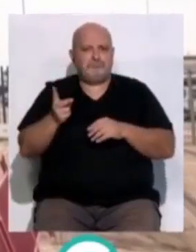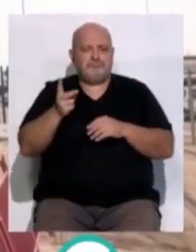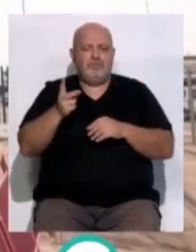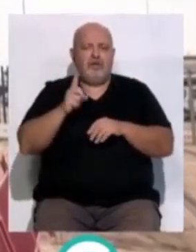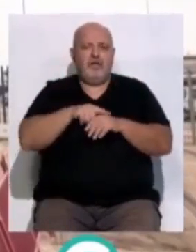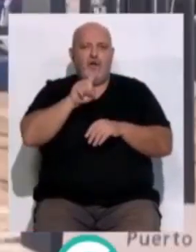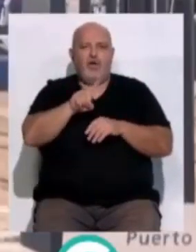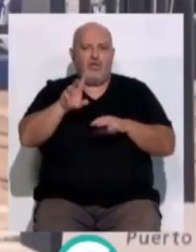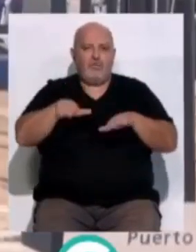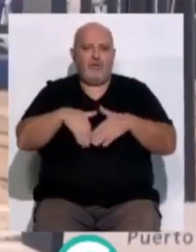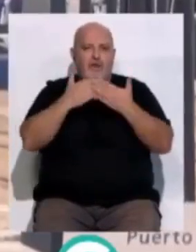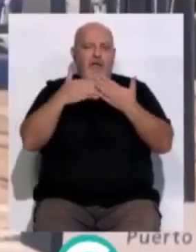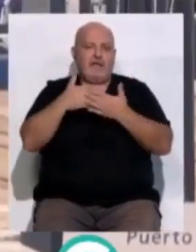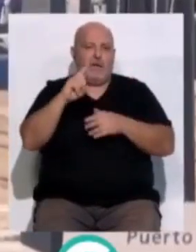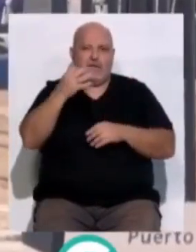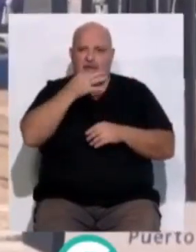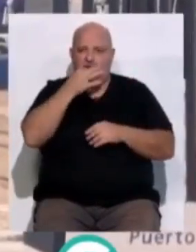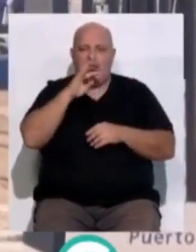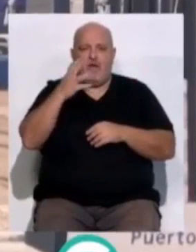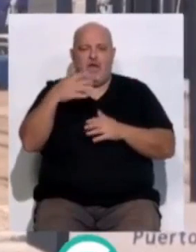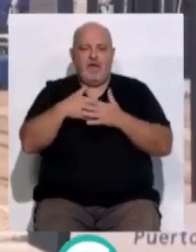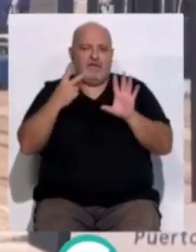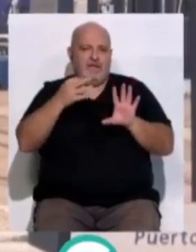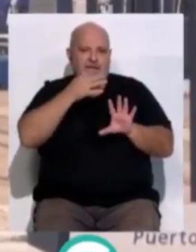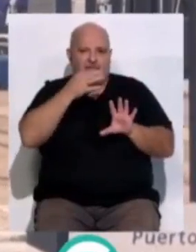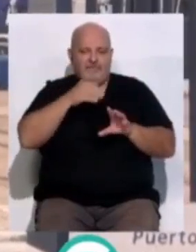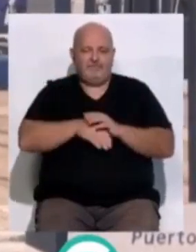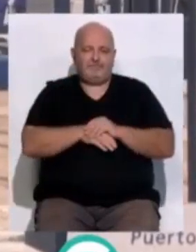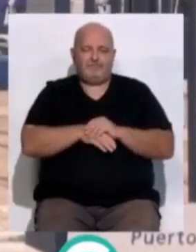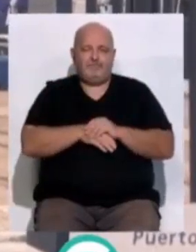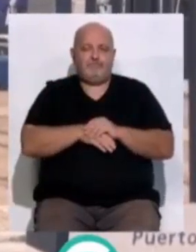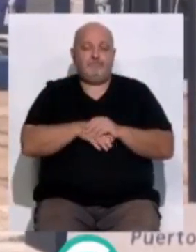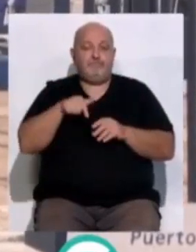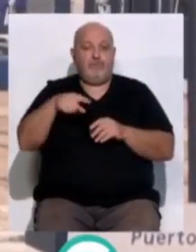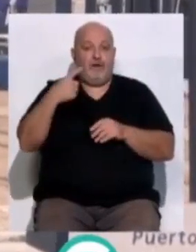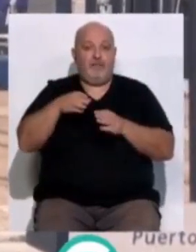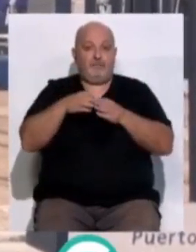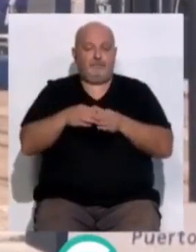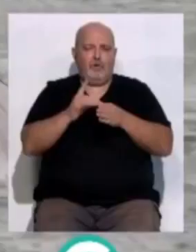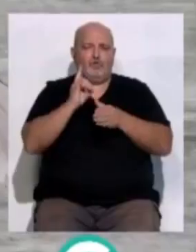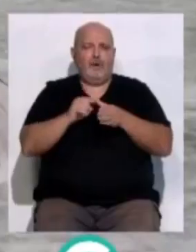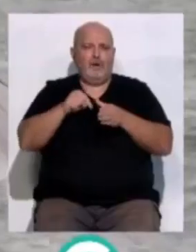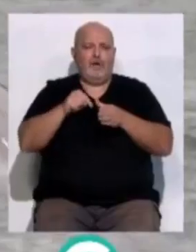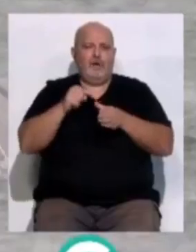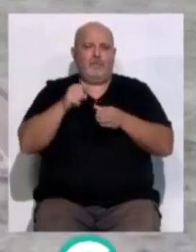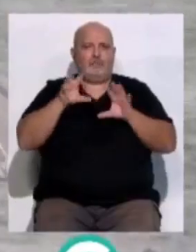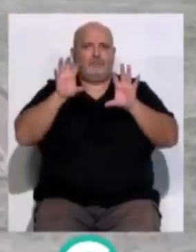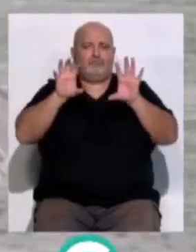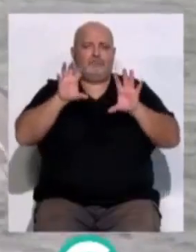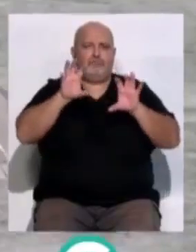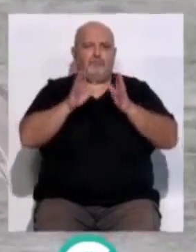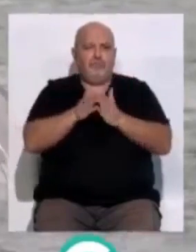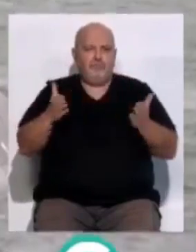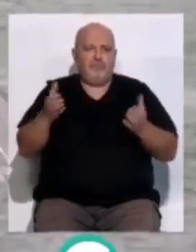desde las 11 de la mañana hasta la 1 y de 4 a 7 de la tarde. En el muelle gaditano se ha dispuesto un stand con